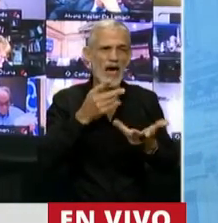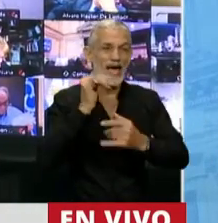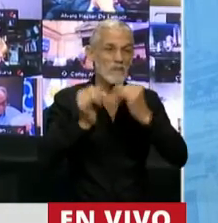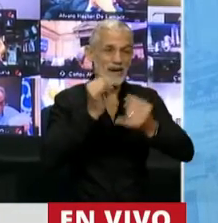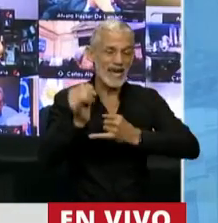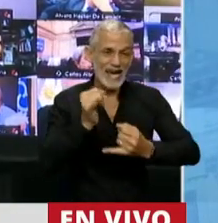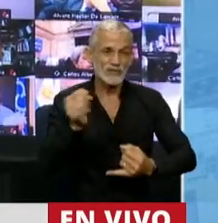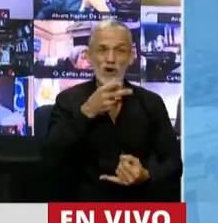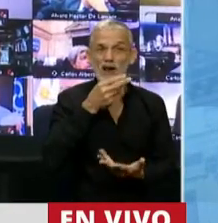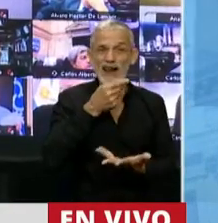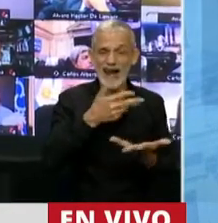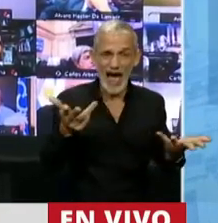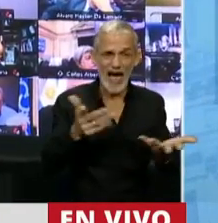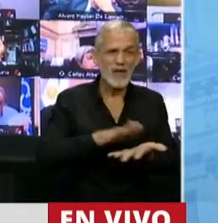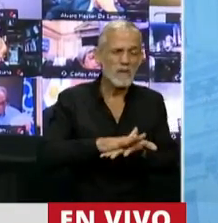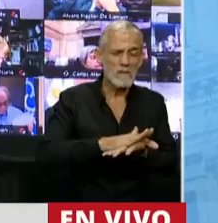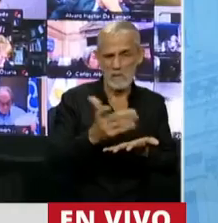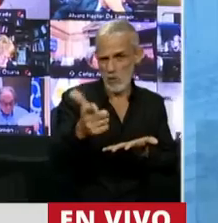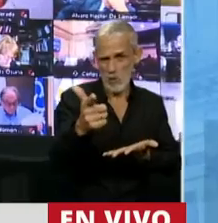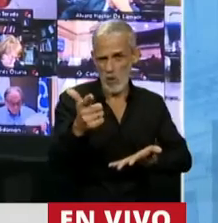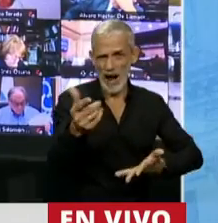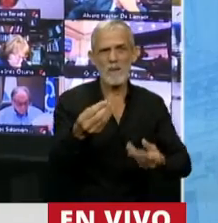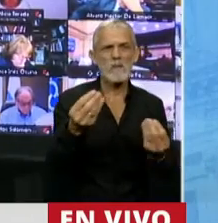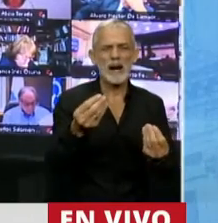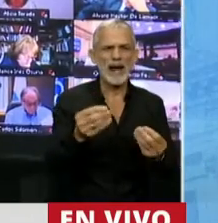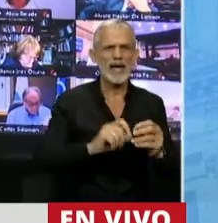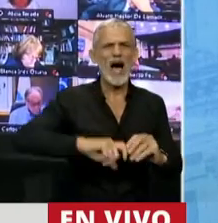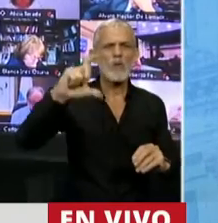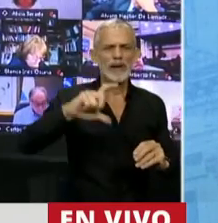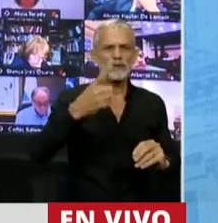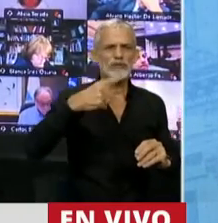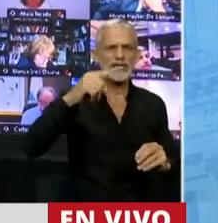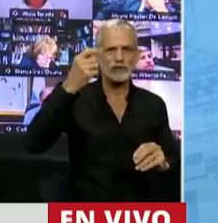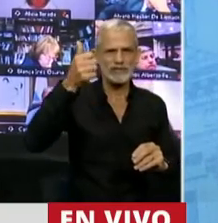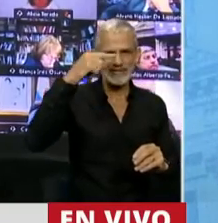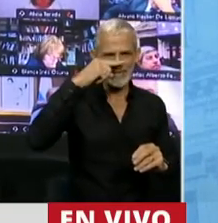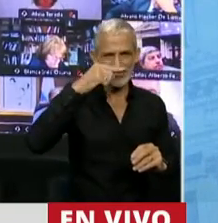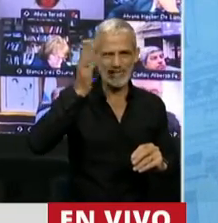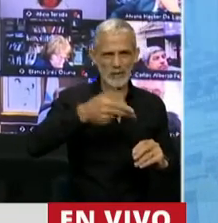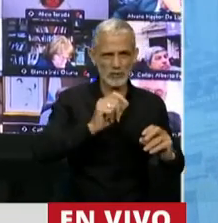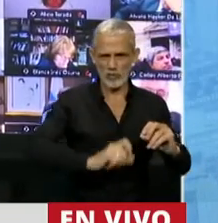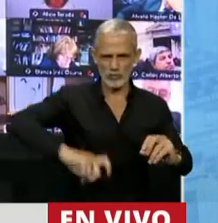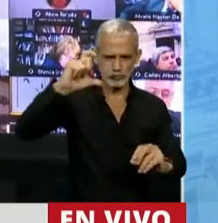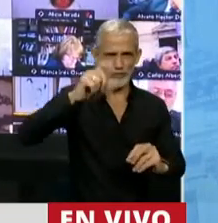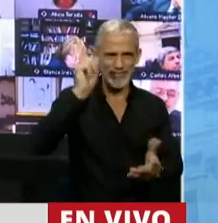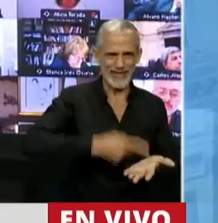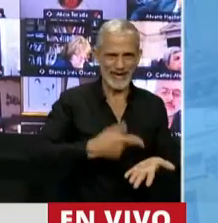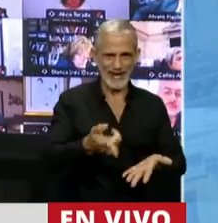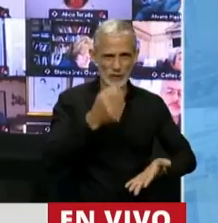justificación ni ningún fundamento que haya determinado ese aumento del 167% a través del decreto.